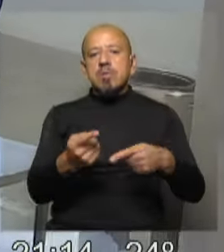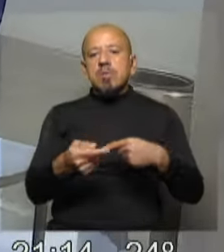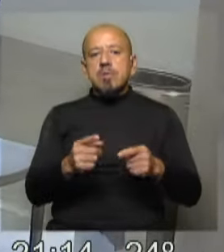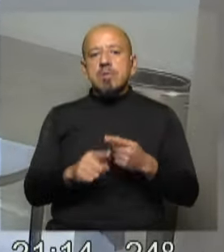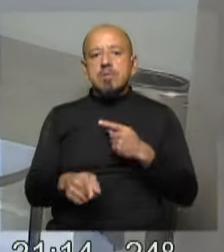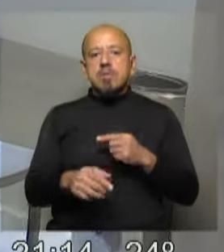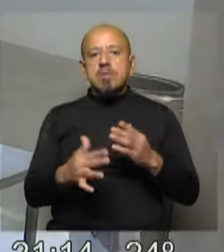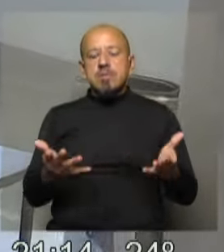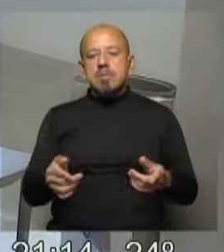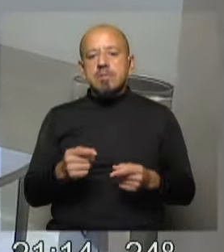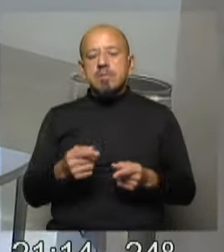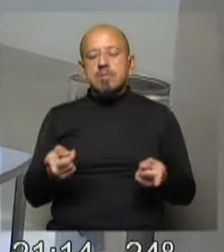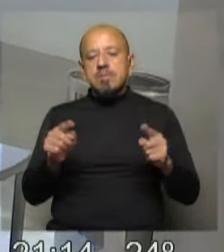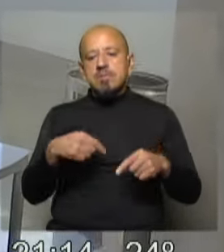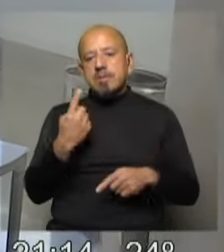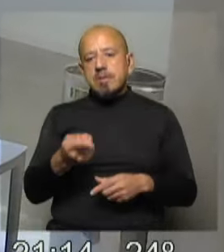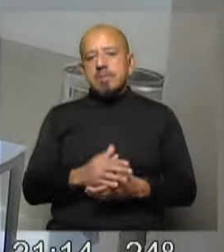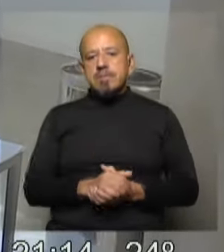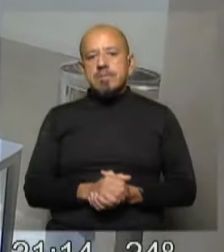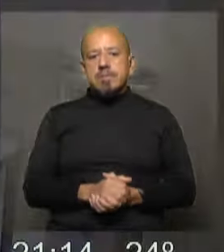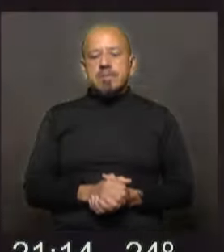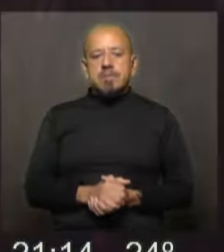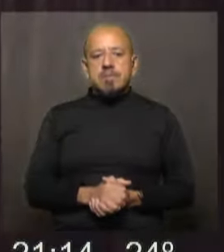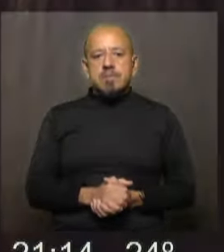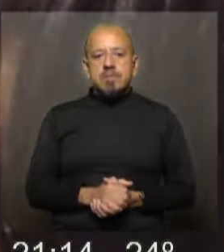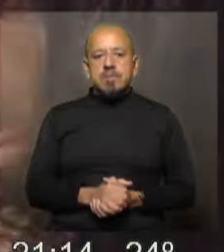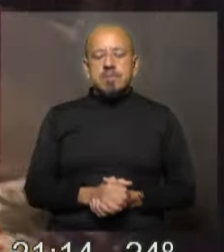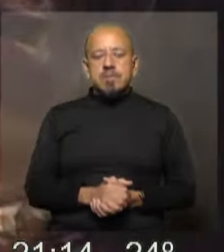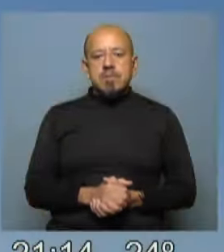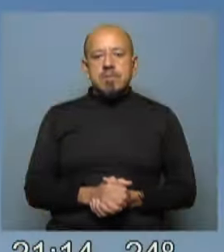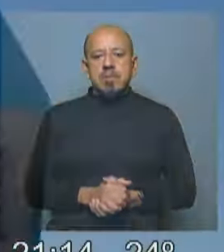de pelo corto, me despido de ustedes hasta mañana. Chau, chau. El verano.